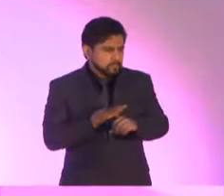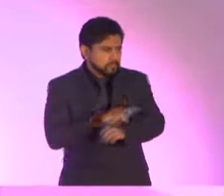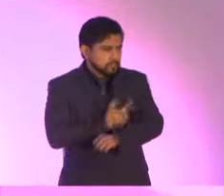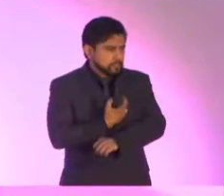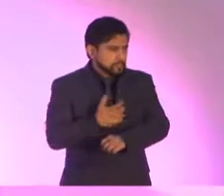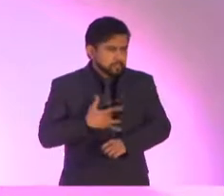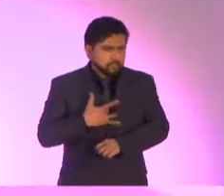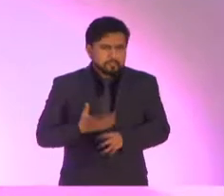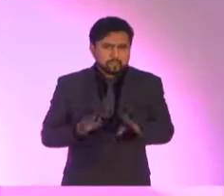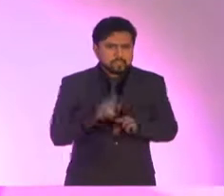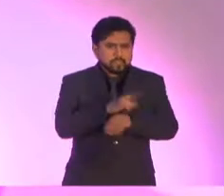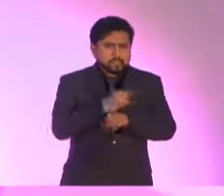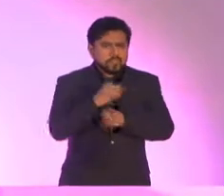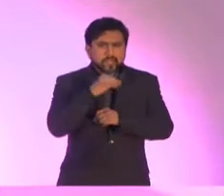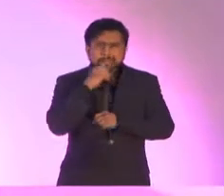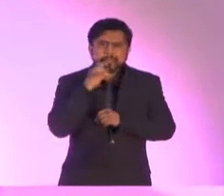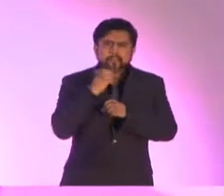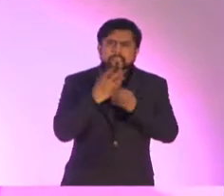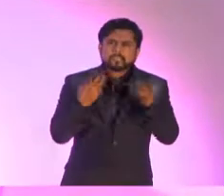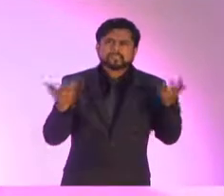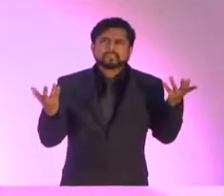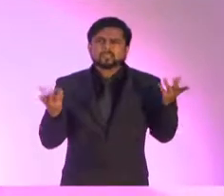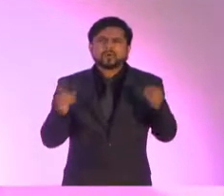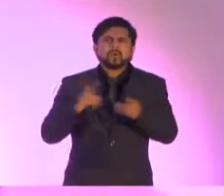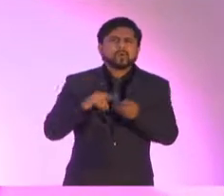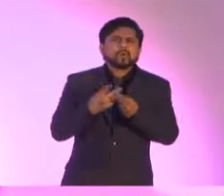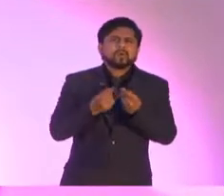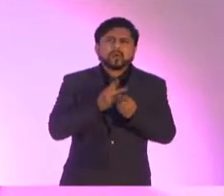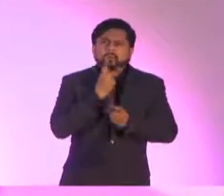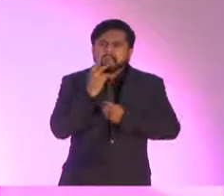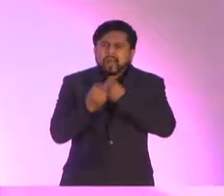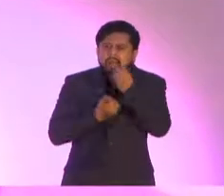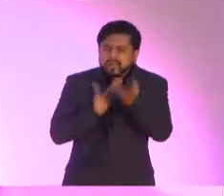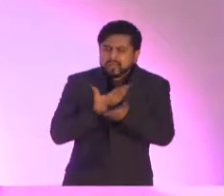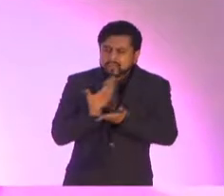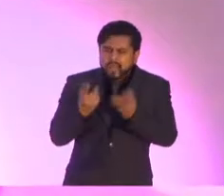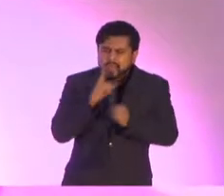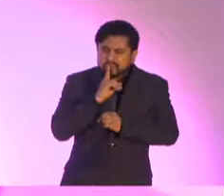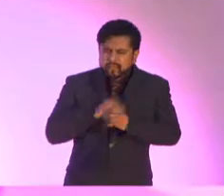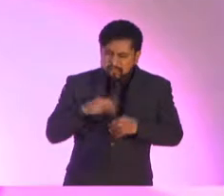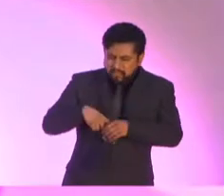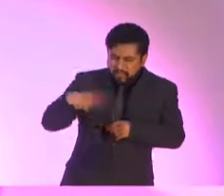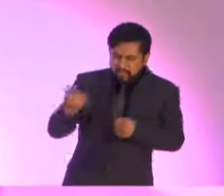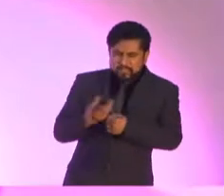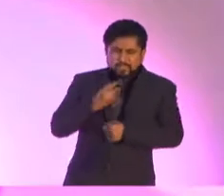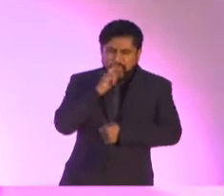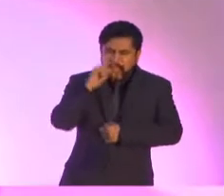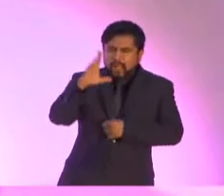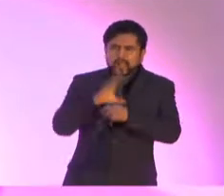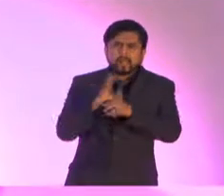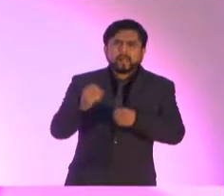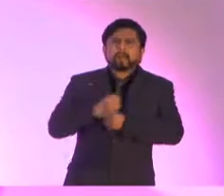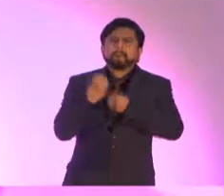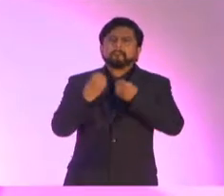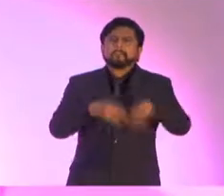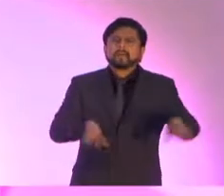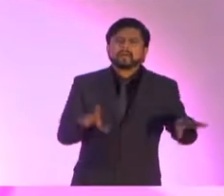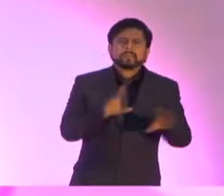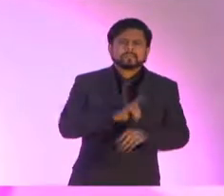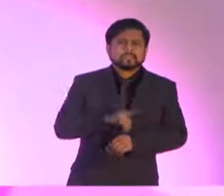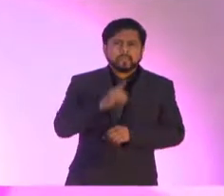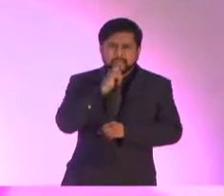Ha perdido la boca en una apuesta, no tiene más letras, le queda el alma, no importa, el alma no plasma,